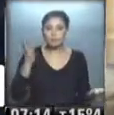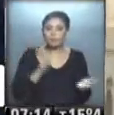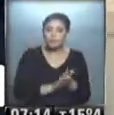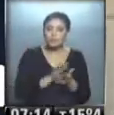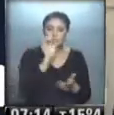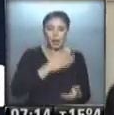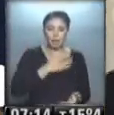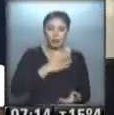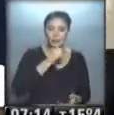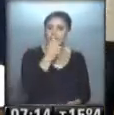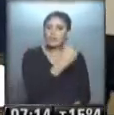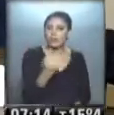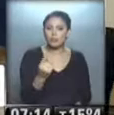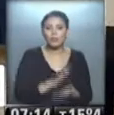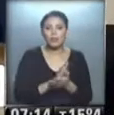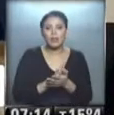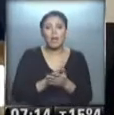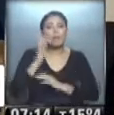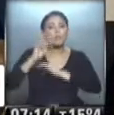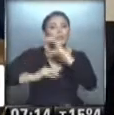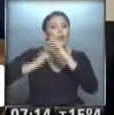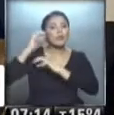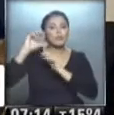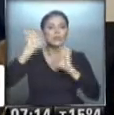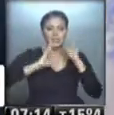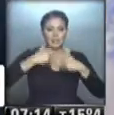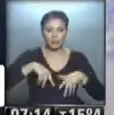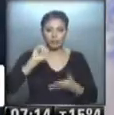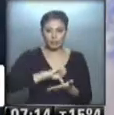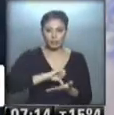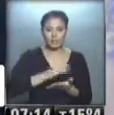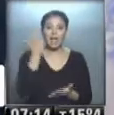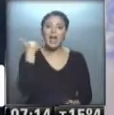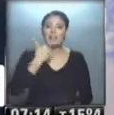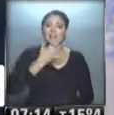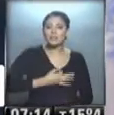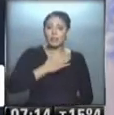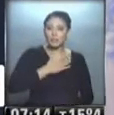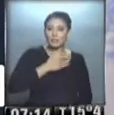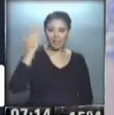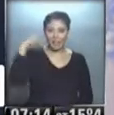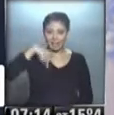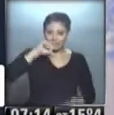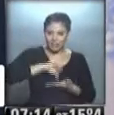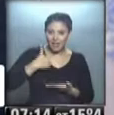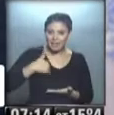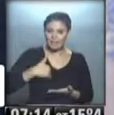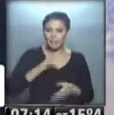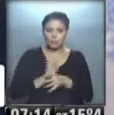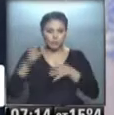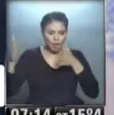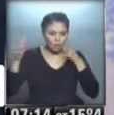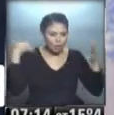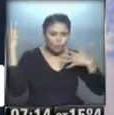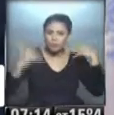individuales que tienen que ver con un proyecto de país porque así como en adicciones personales individuales cuando este país no da un horizonte